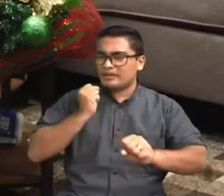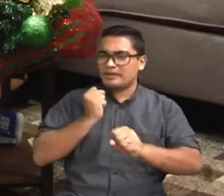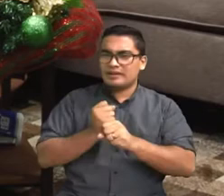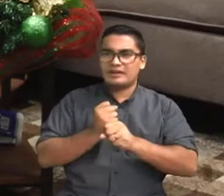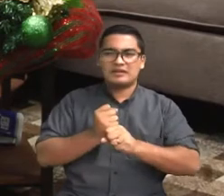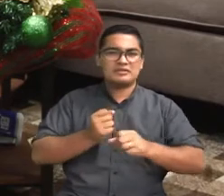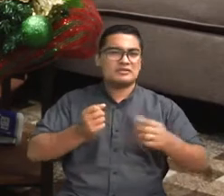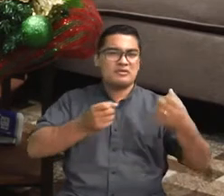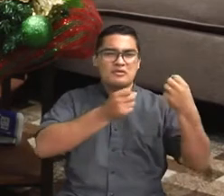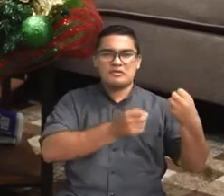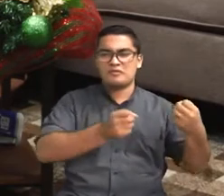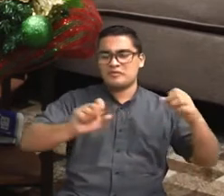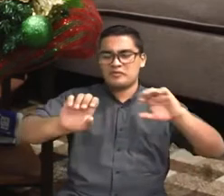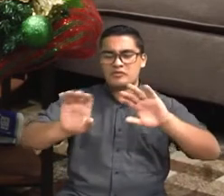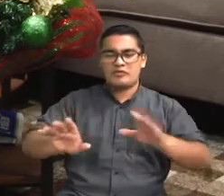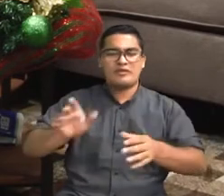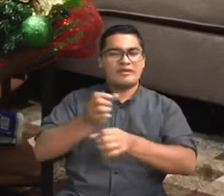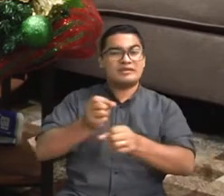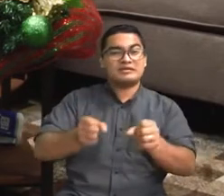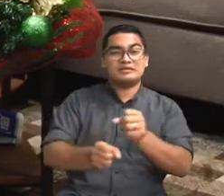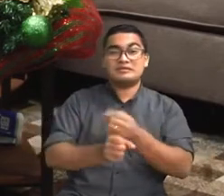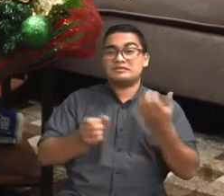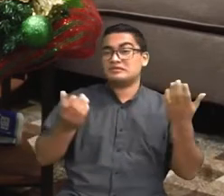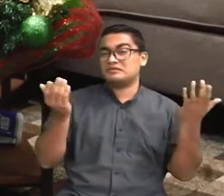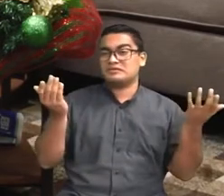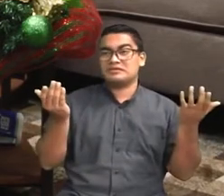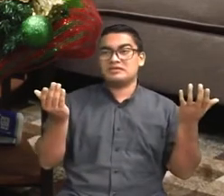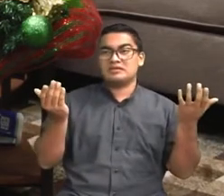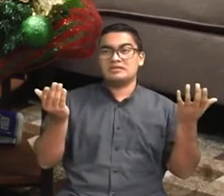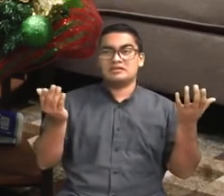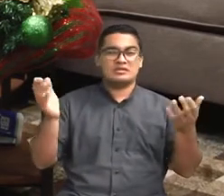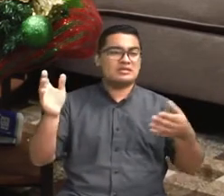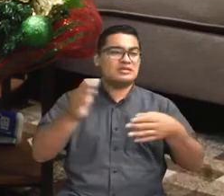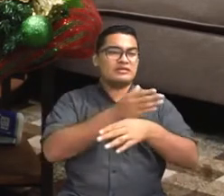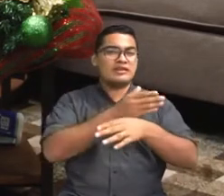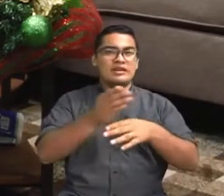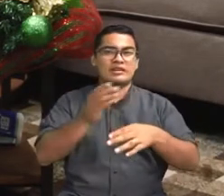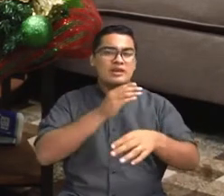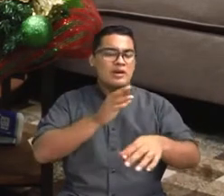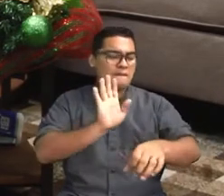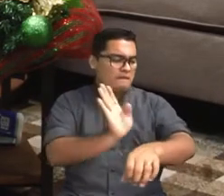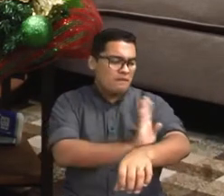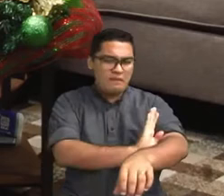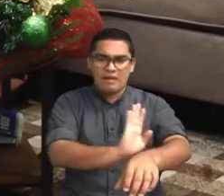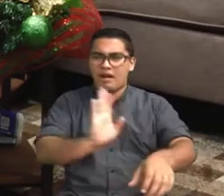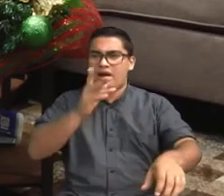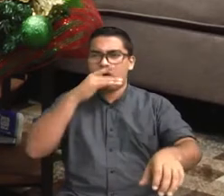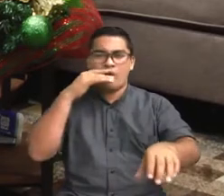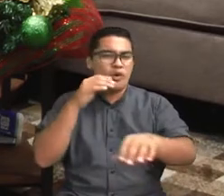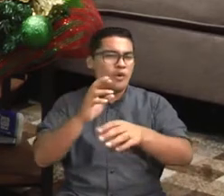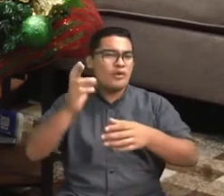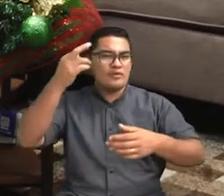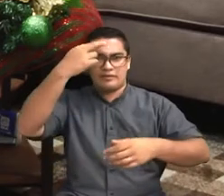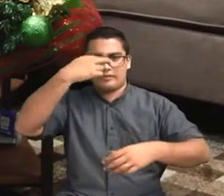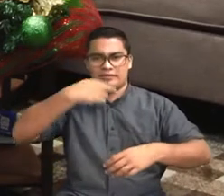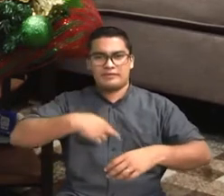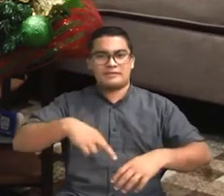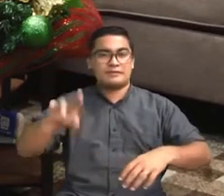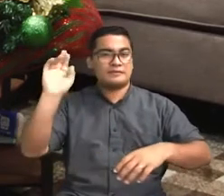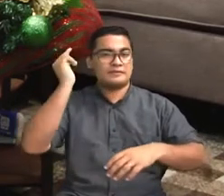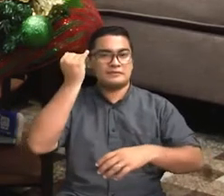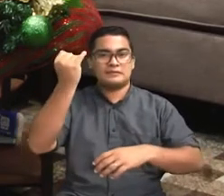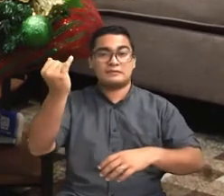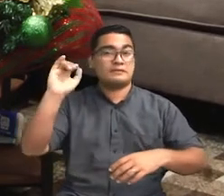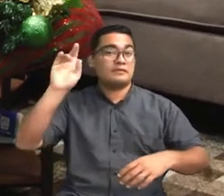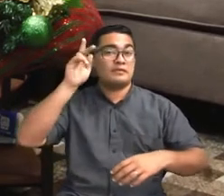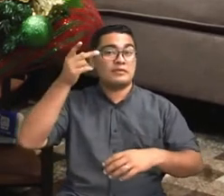del sexo, el niño sin distingo, ¿verdad?, de colores políticos, religiosos, ideológicos, del